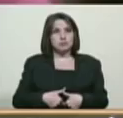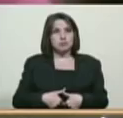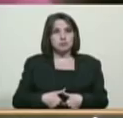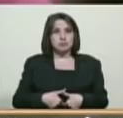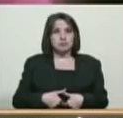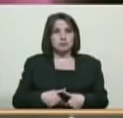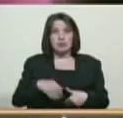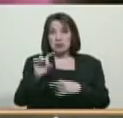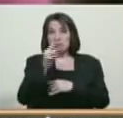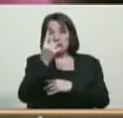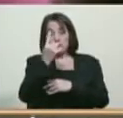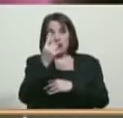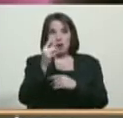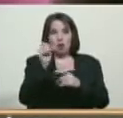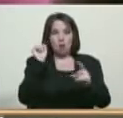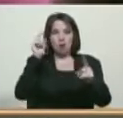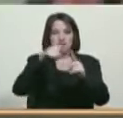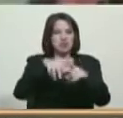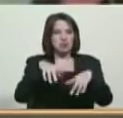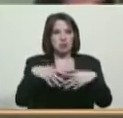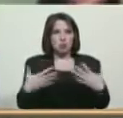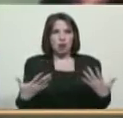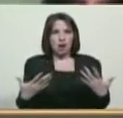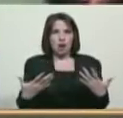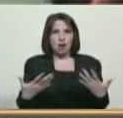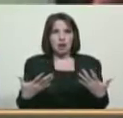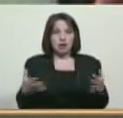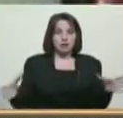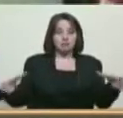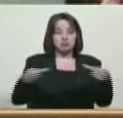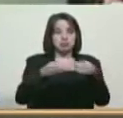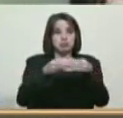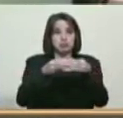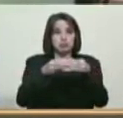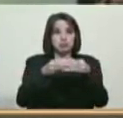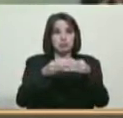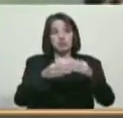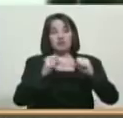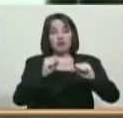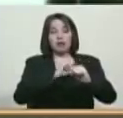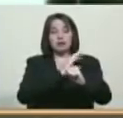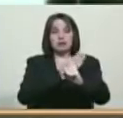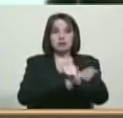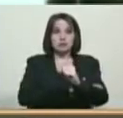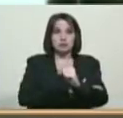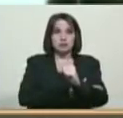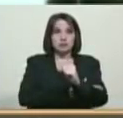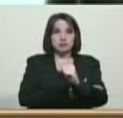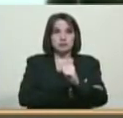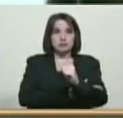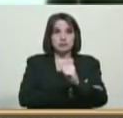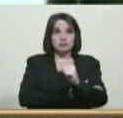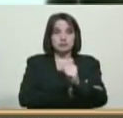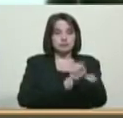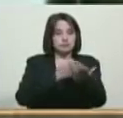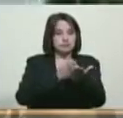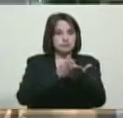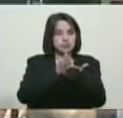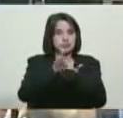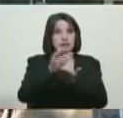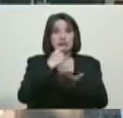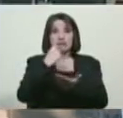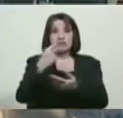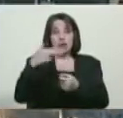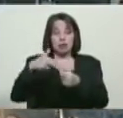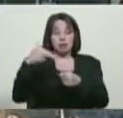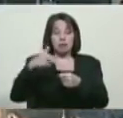Y la primera tarea es agrupar fuertemente esa fuerza que existe en PDVSA.